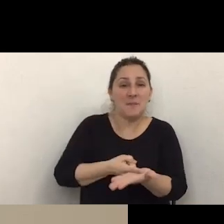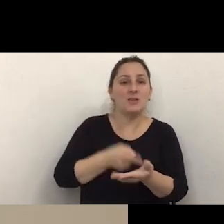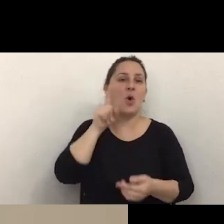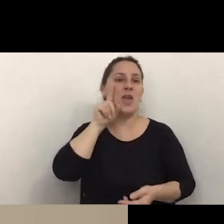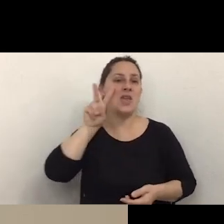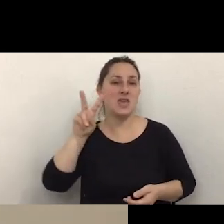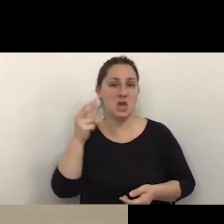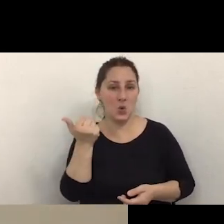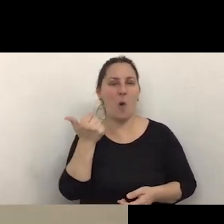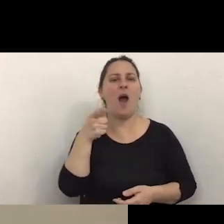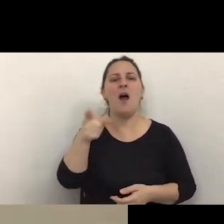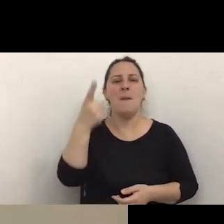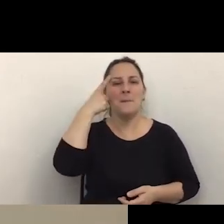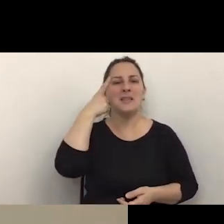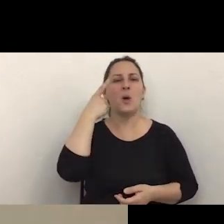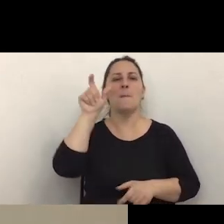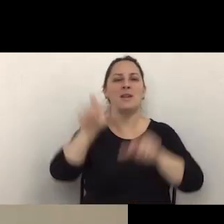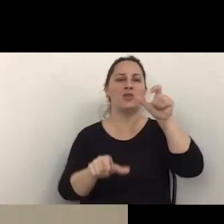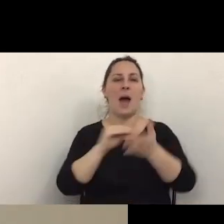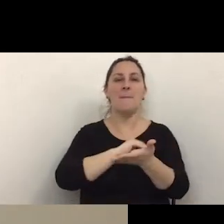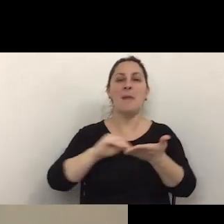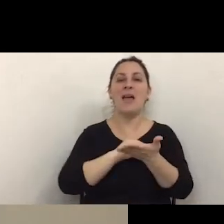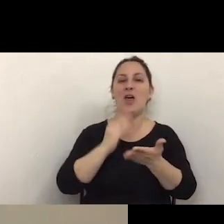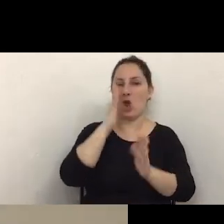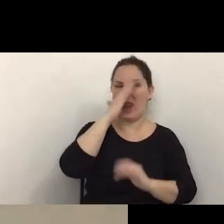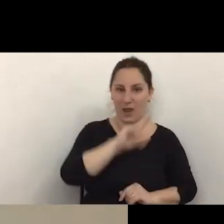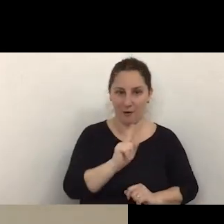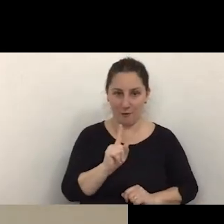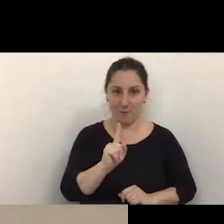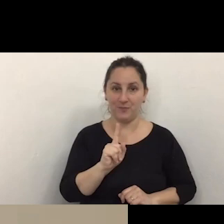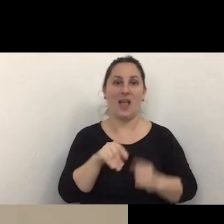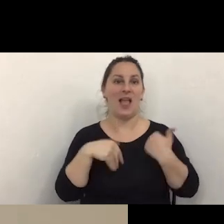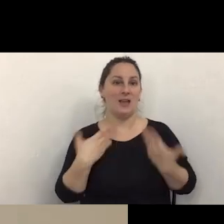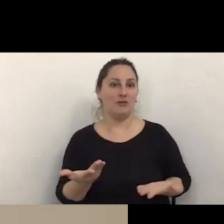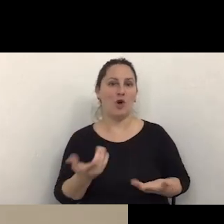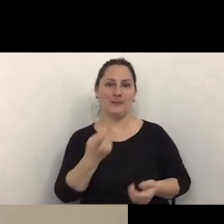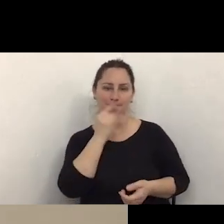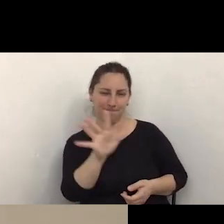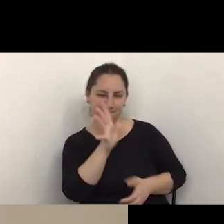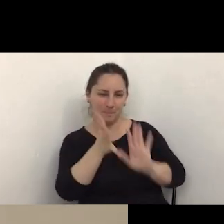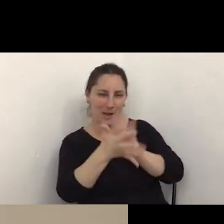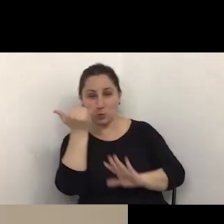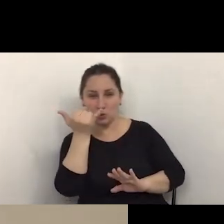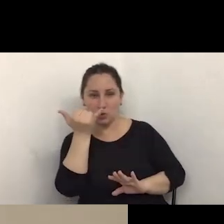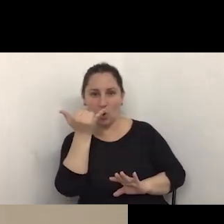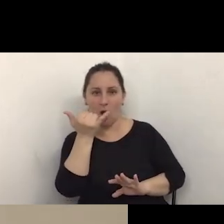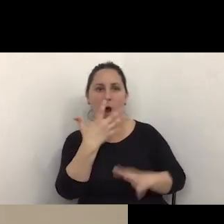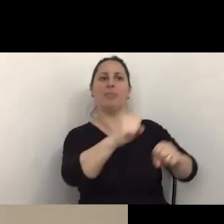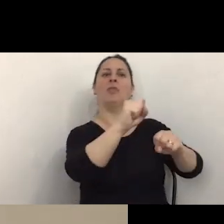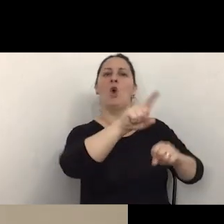había basado en los empleos, en el empleo no registrado. Entonces es como que una presunción partió a otra